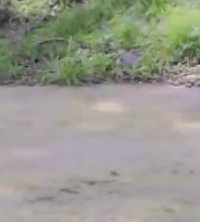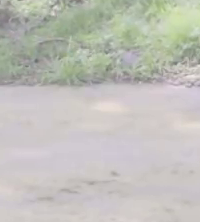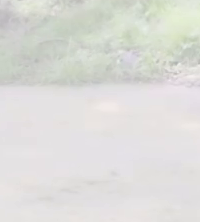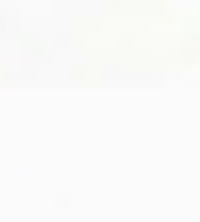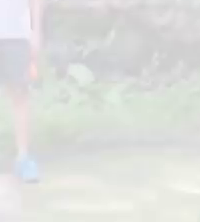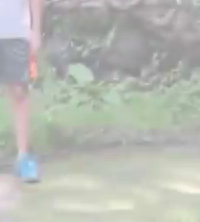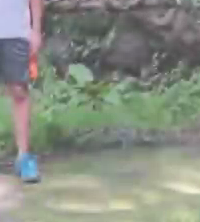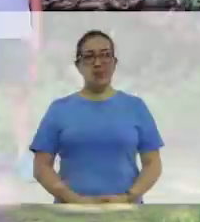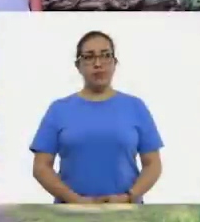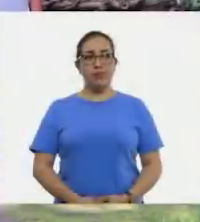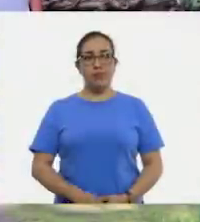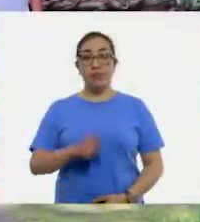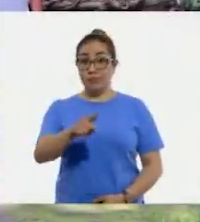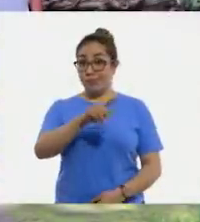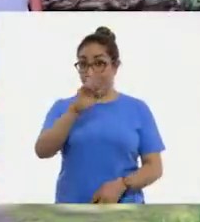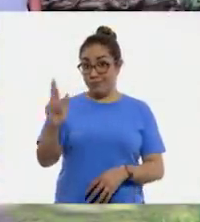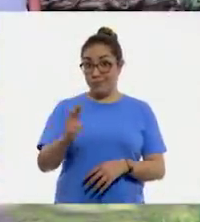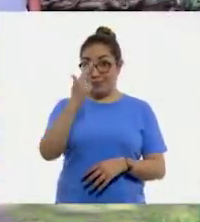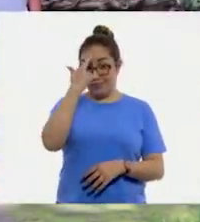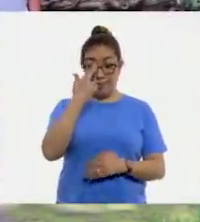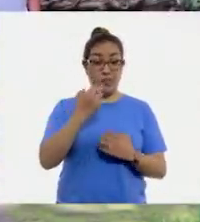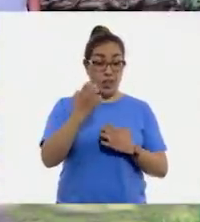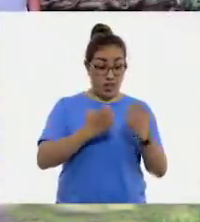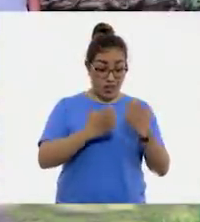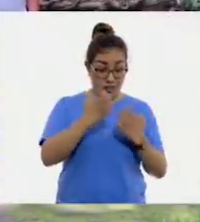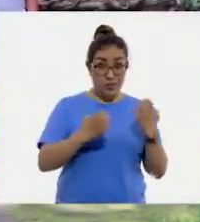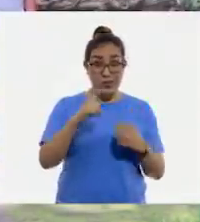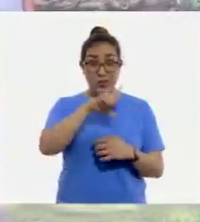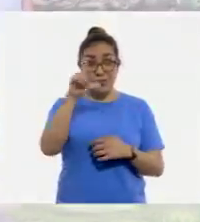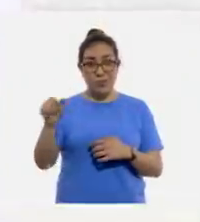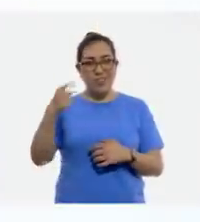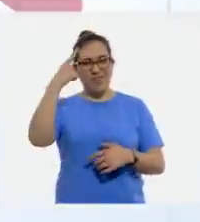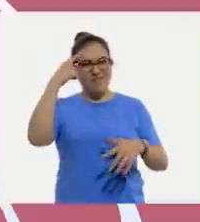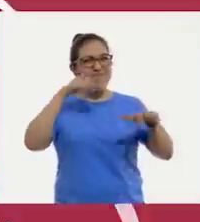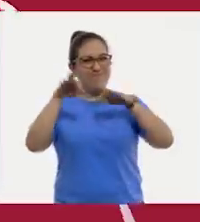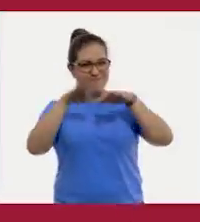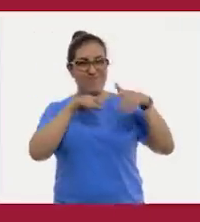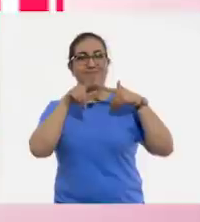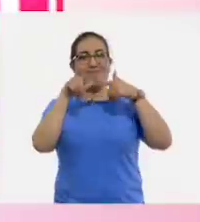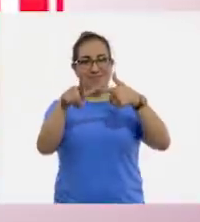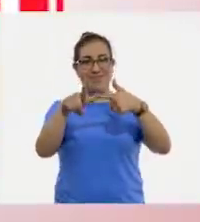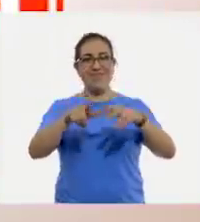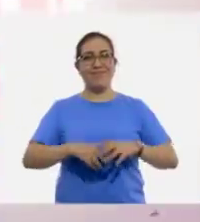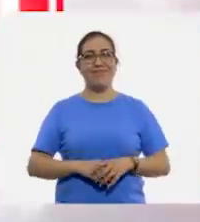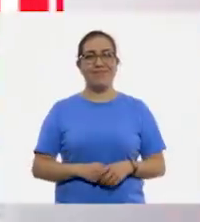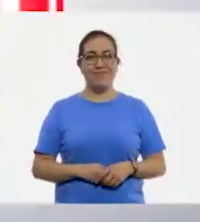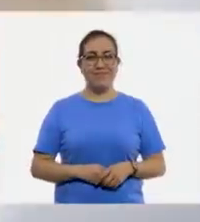Exhalamos. Y recuerda, después de cada pausa, activa tu mente.